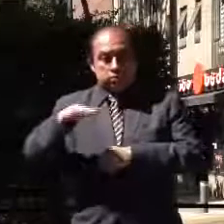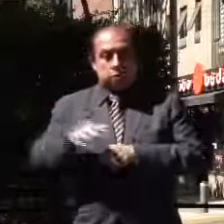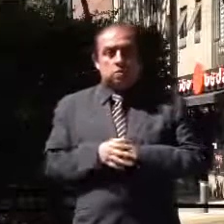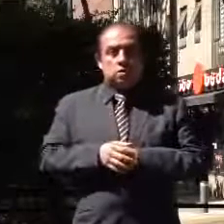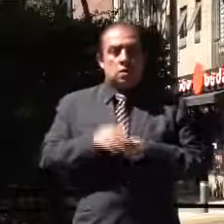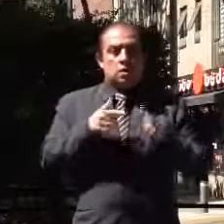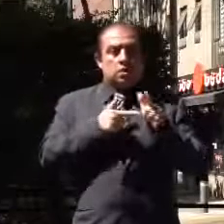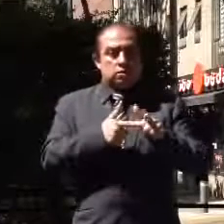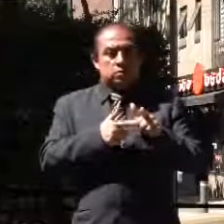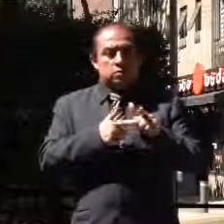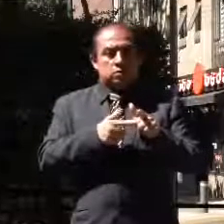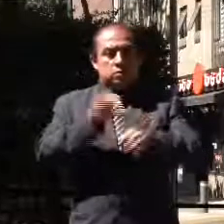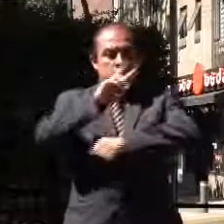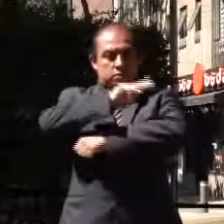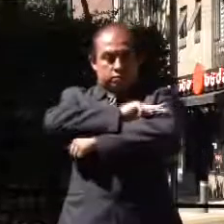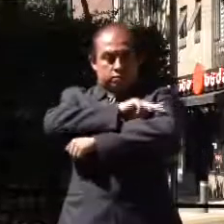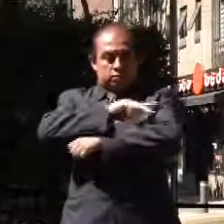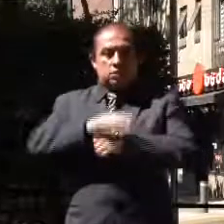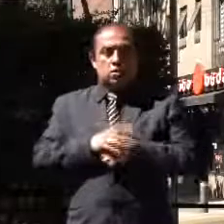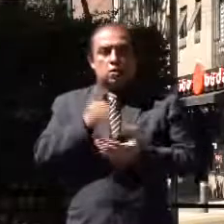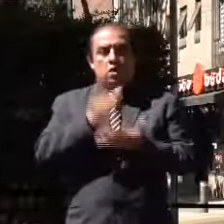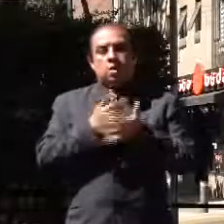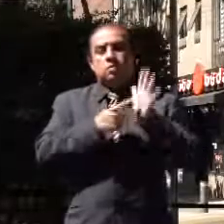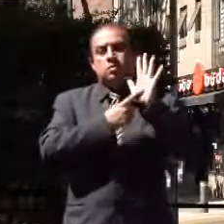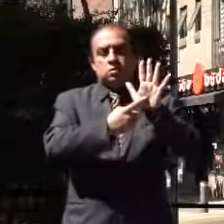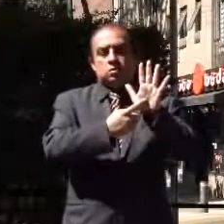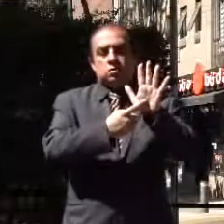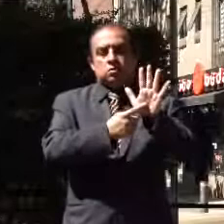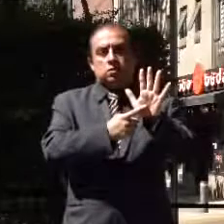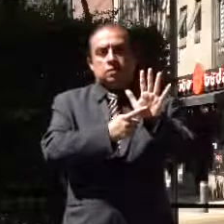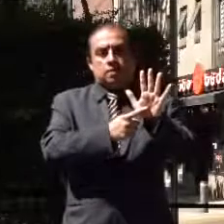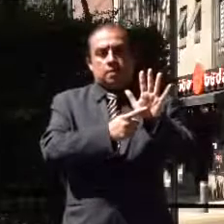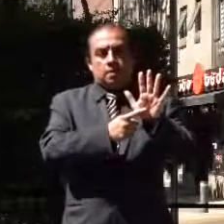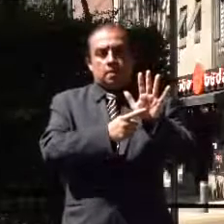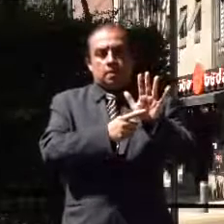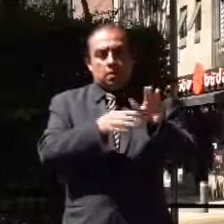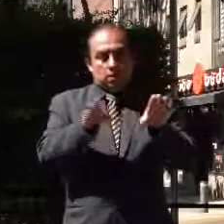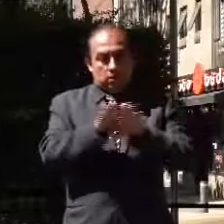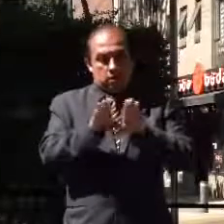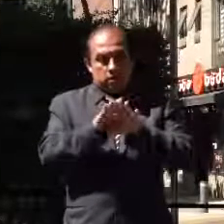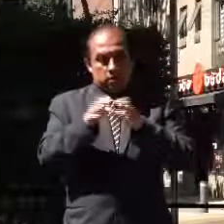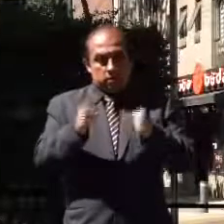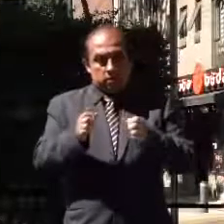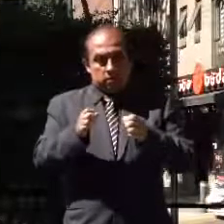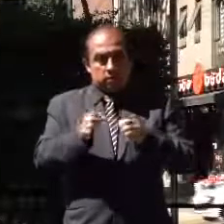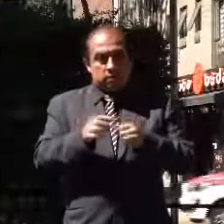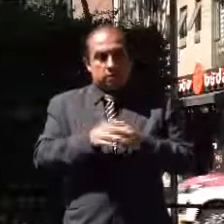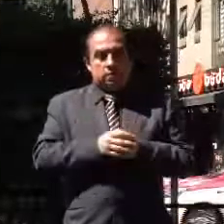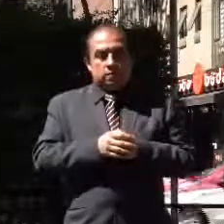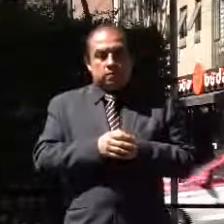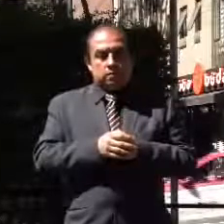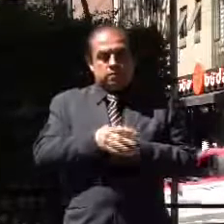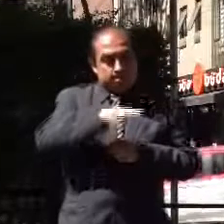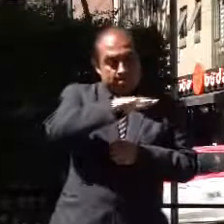es simplemente la muestra de cómo estaremos sectorizando